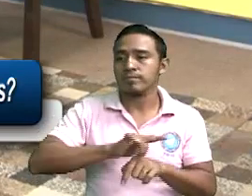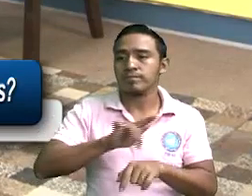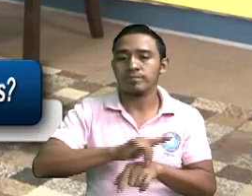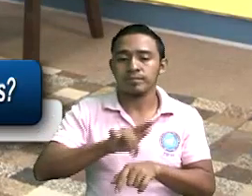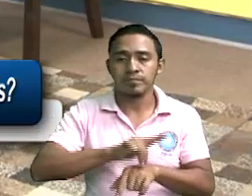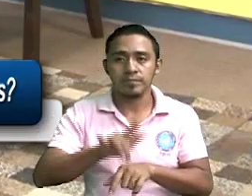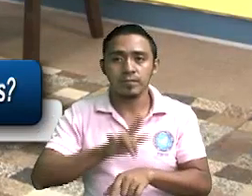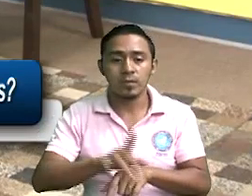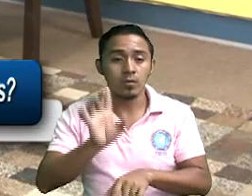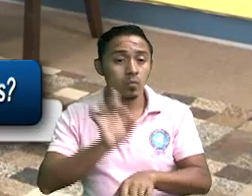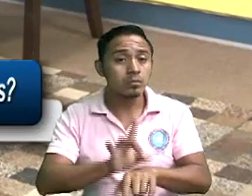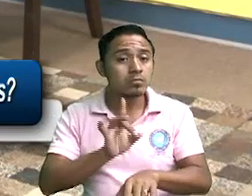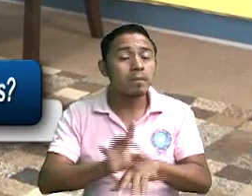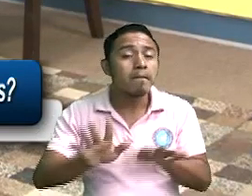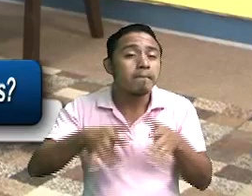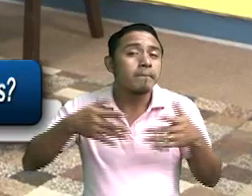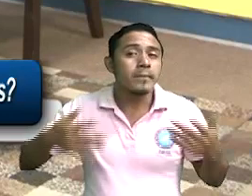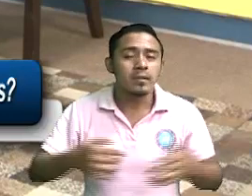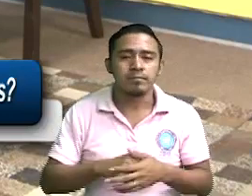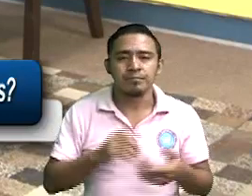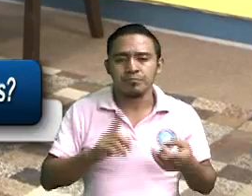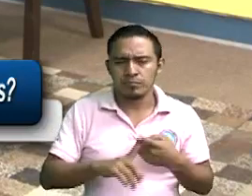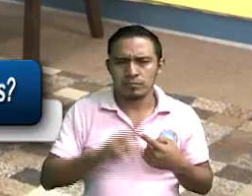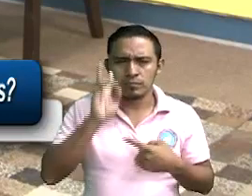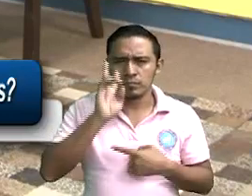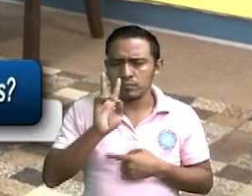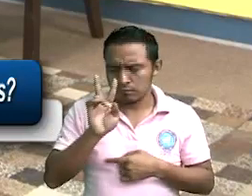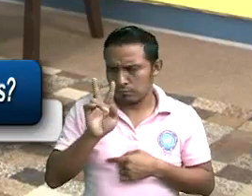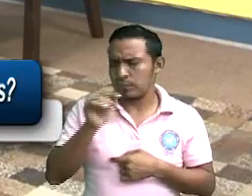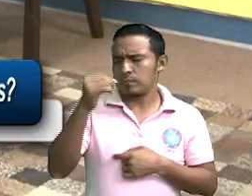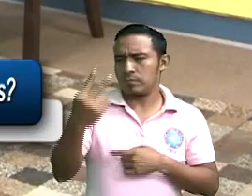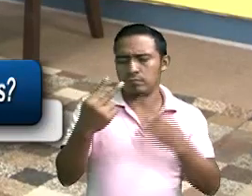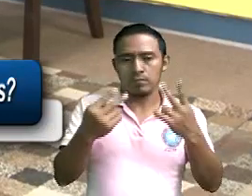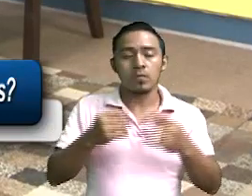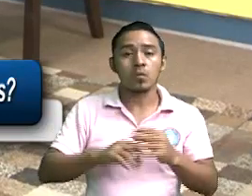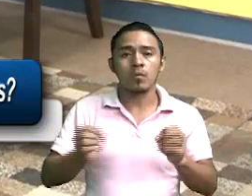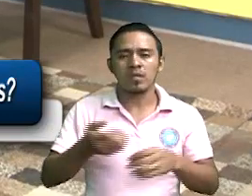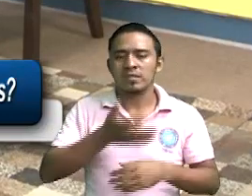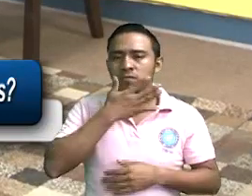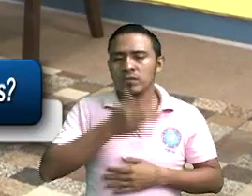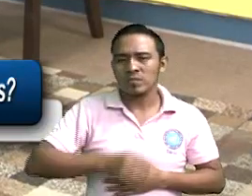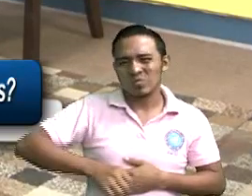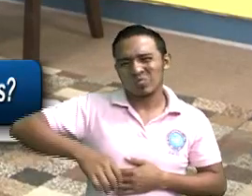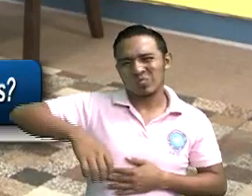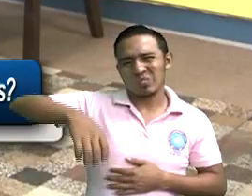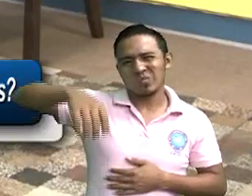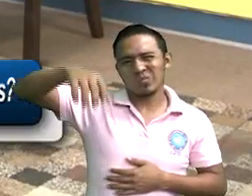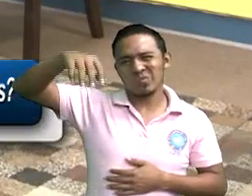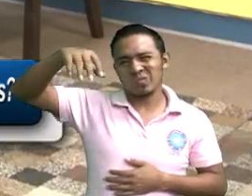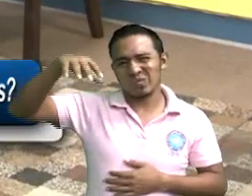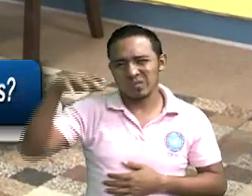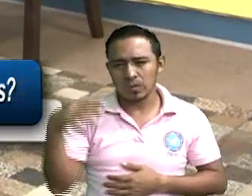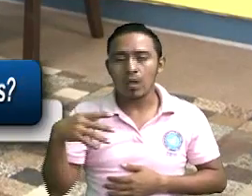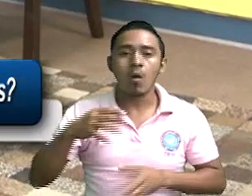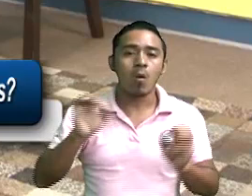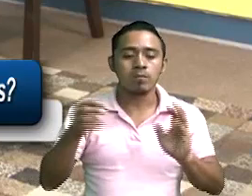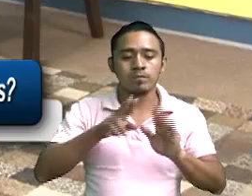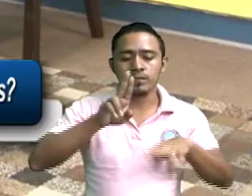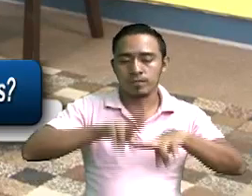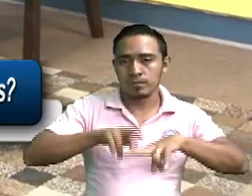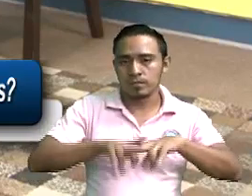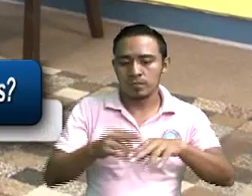busca al médico es porque ve doble o porque le cuesta levantar una mano o, pues, o porque le cuesta levantarse desde una